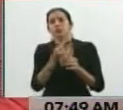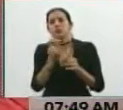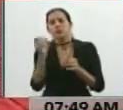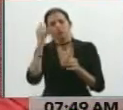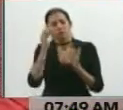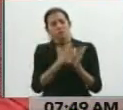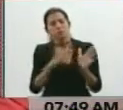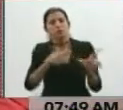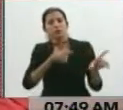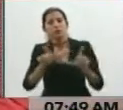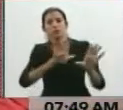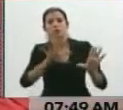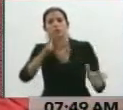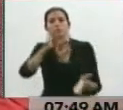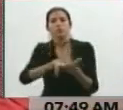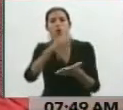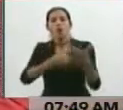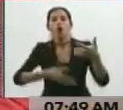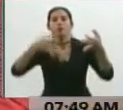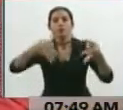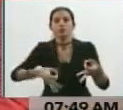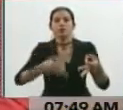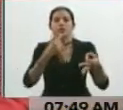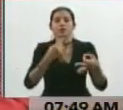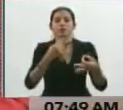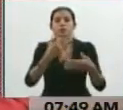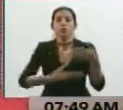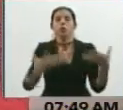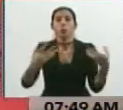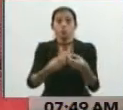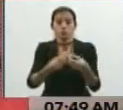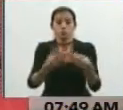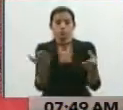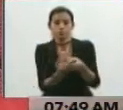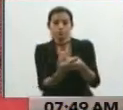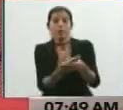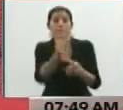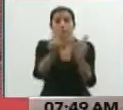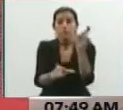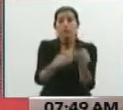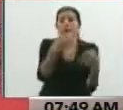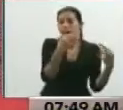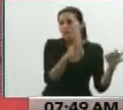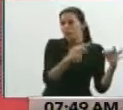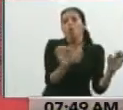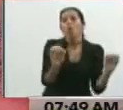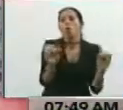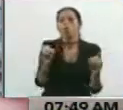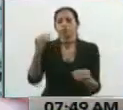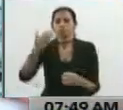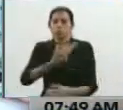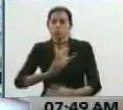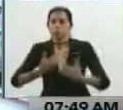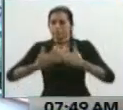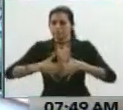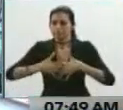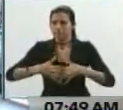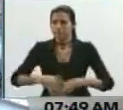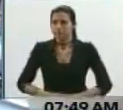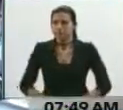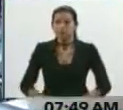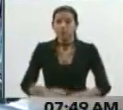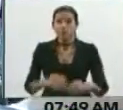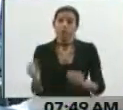promulgada la caseta oficial donde salió la resolución conjunta que las personas naturales acudan a este llamado que le estamos haciendo